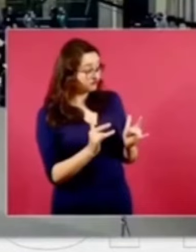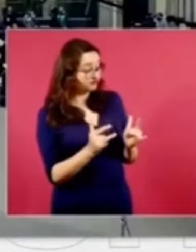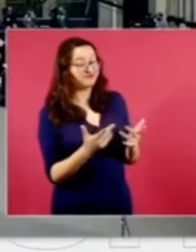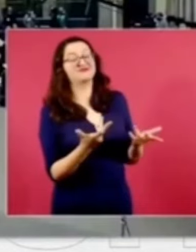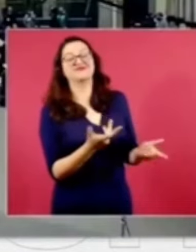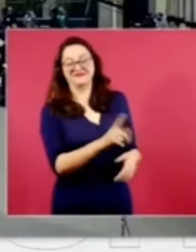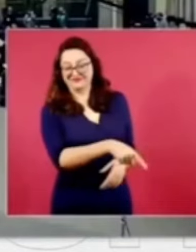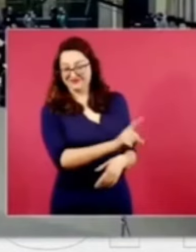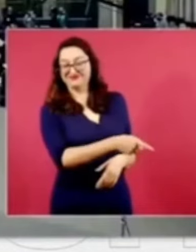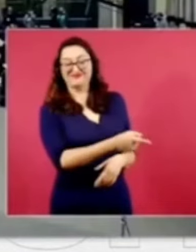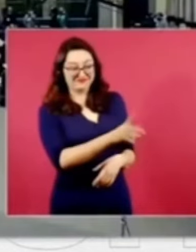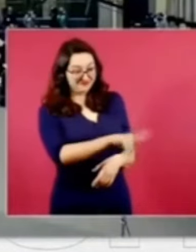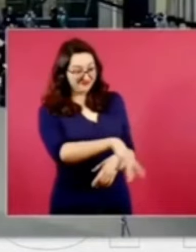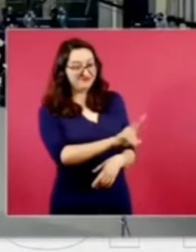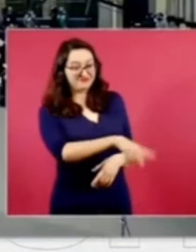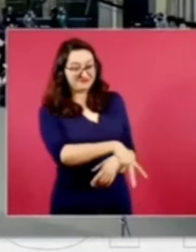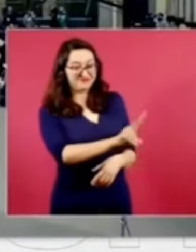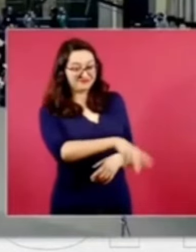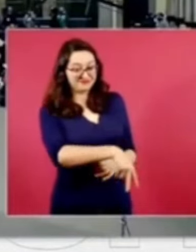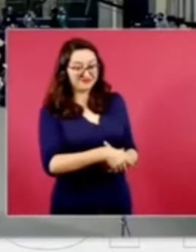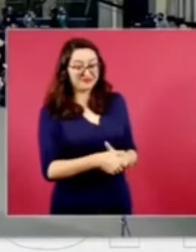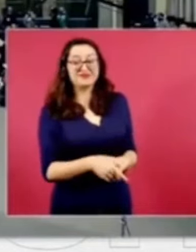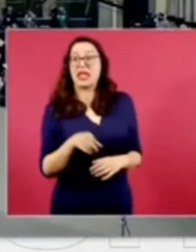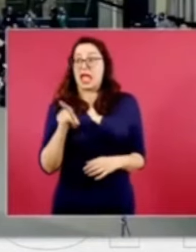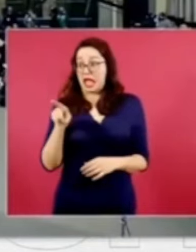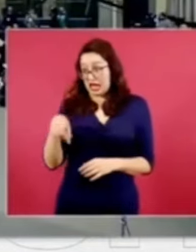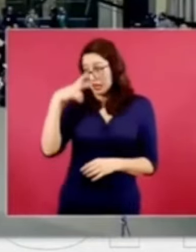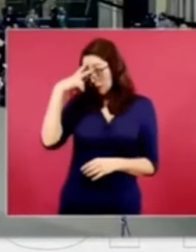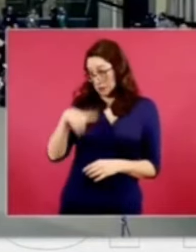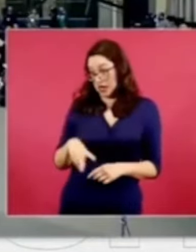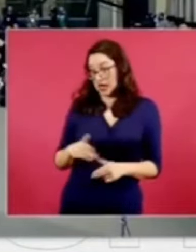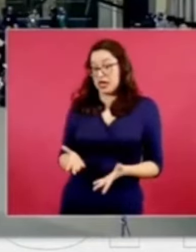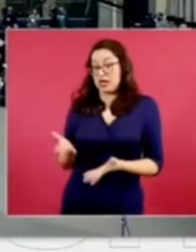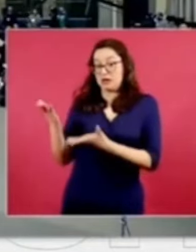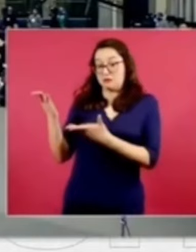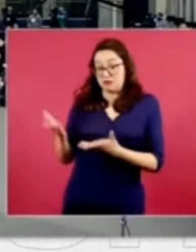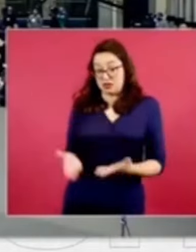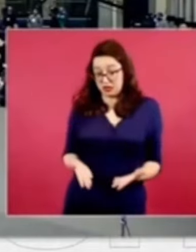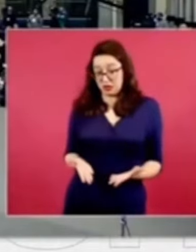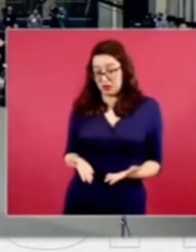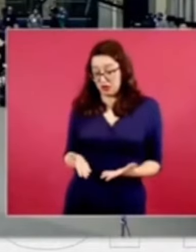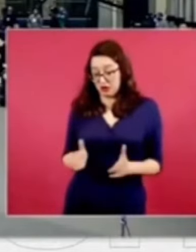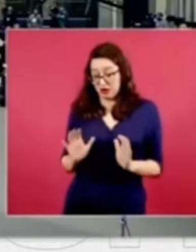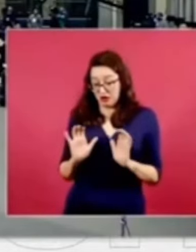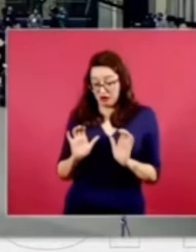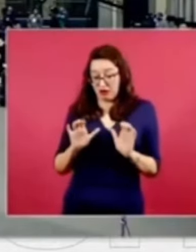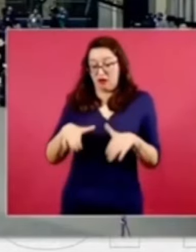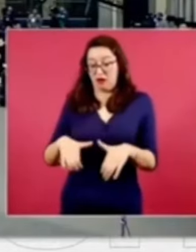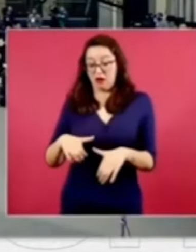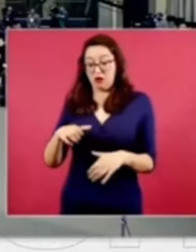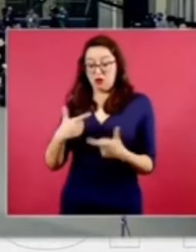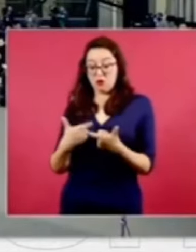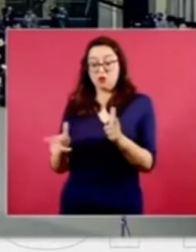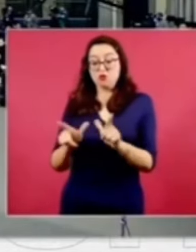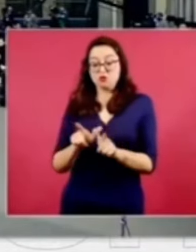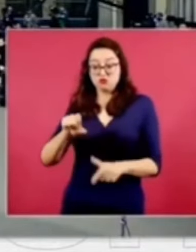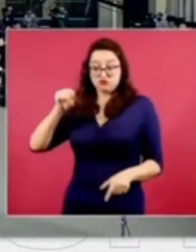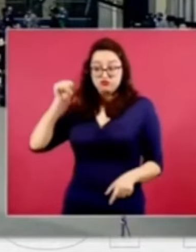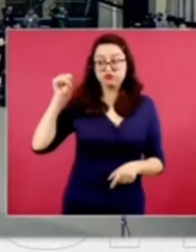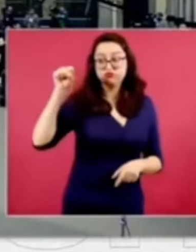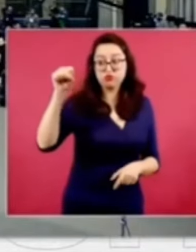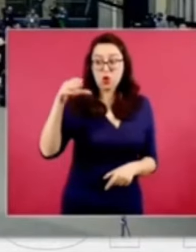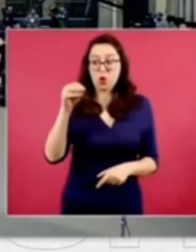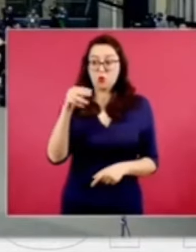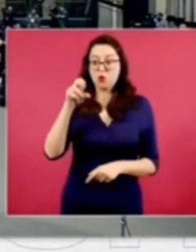¿Cómo se llamaba? Llegó a México. Sí. Y se inscribió en el Partido Comunista Mexicano. Sí.